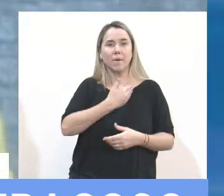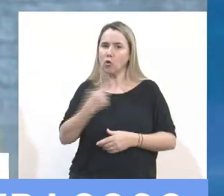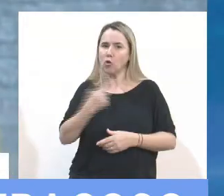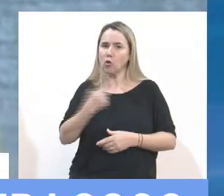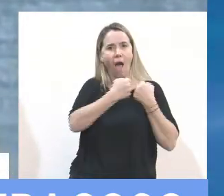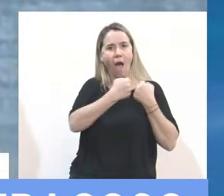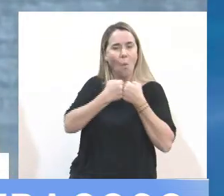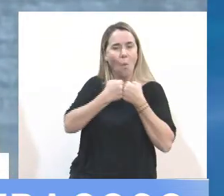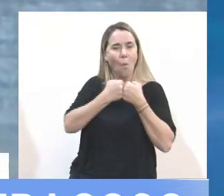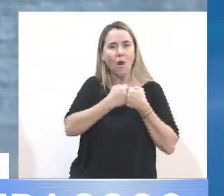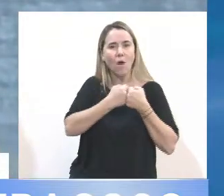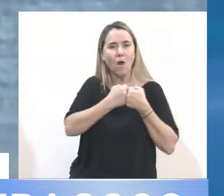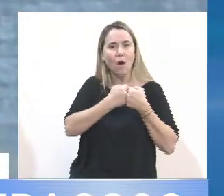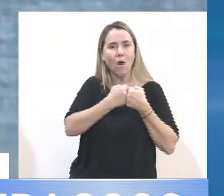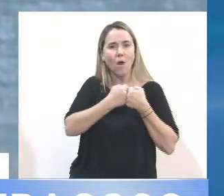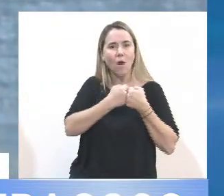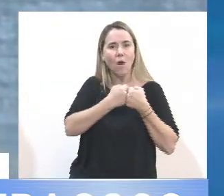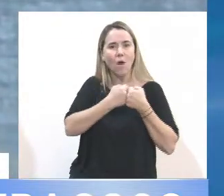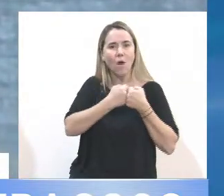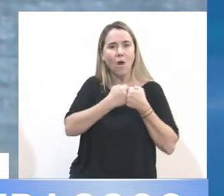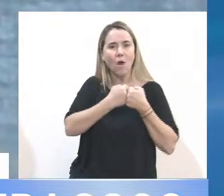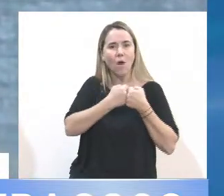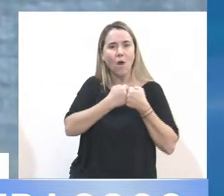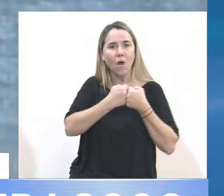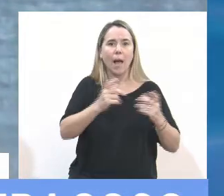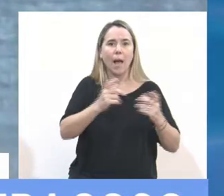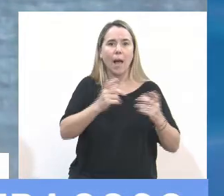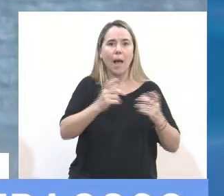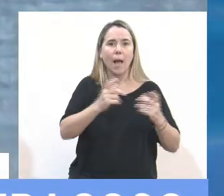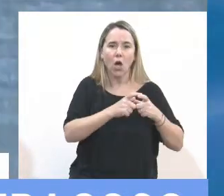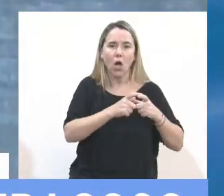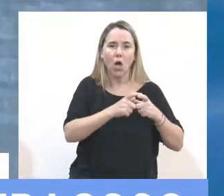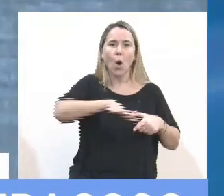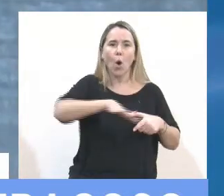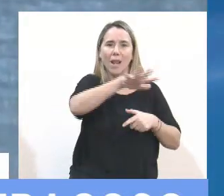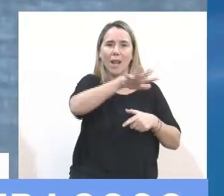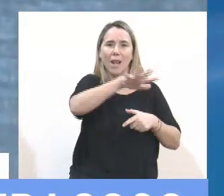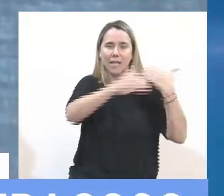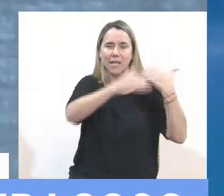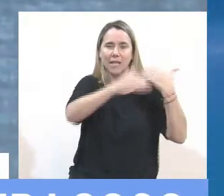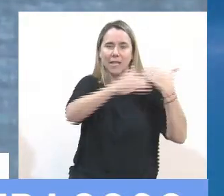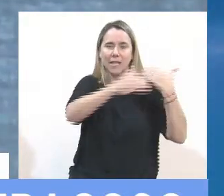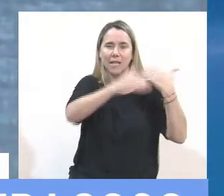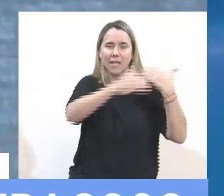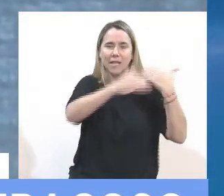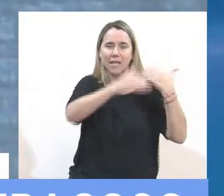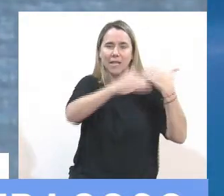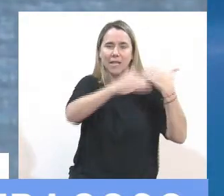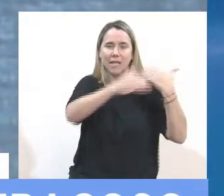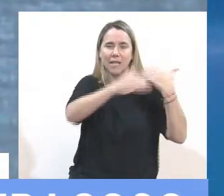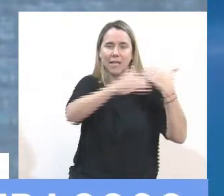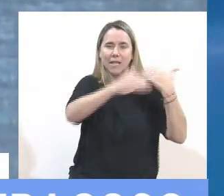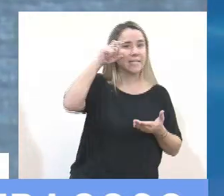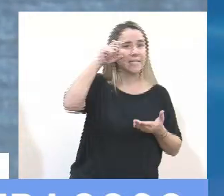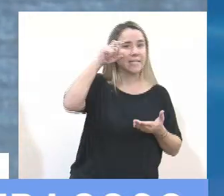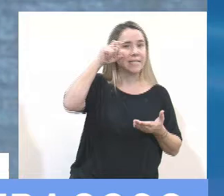acuerdo en que solamente fuera girada la Comisión de Población y Desarrollo Humano. Ellos son los senadores Caserio, Luenzo y